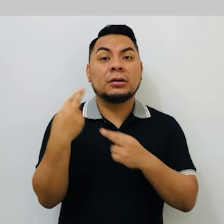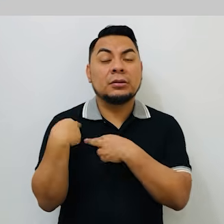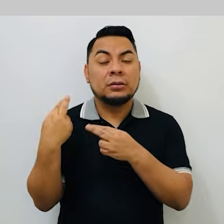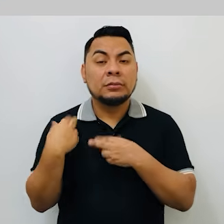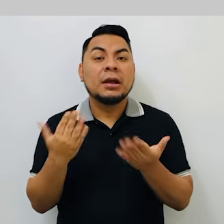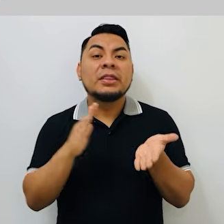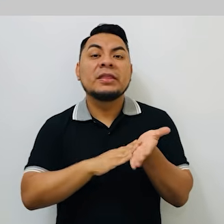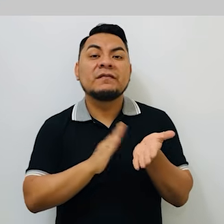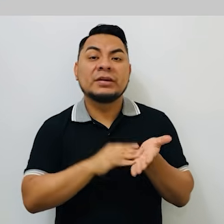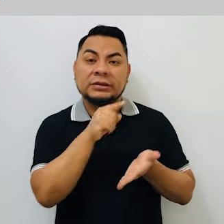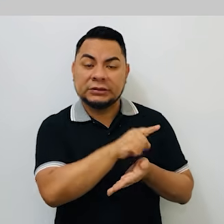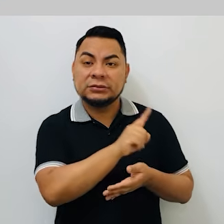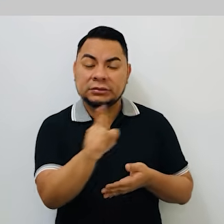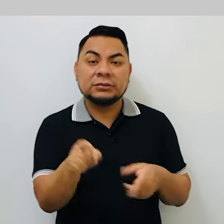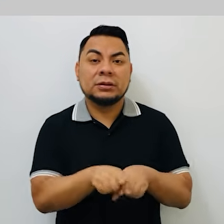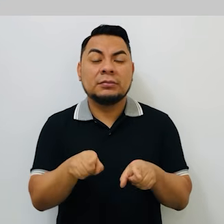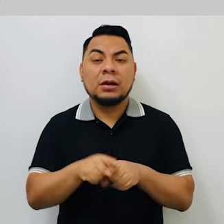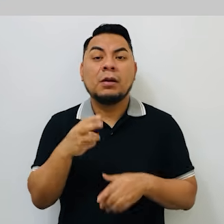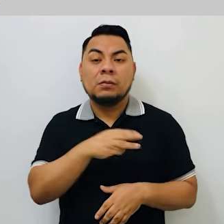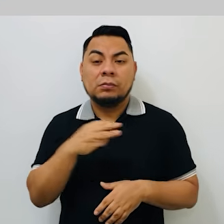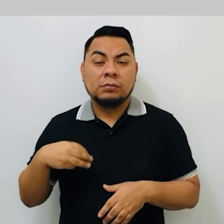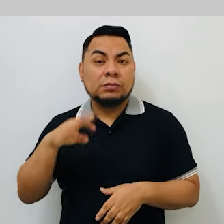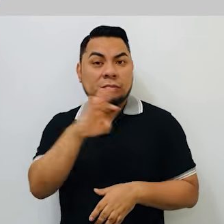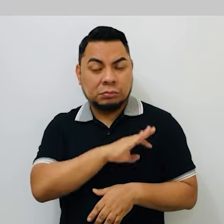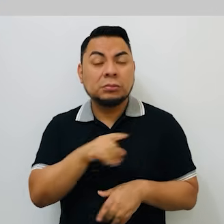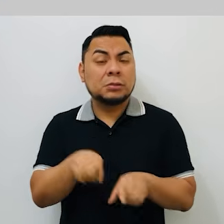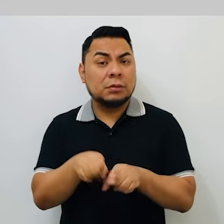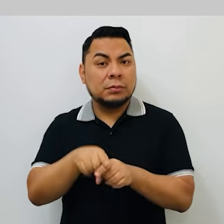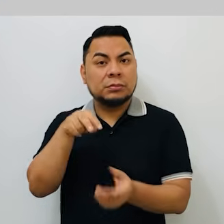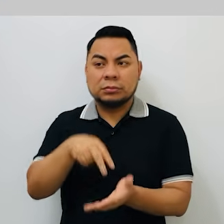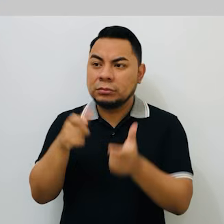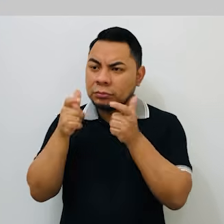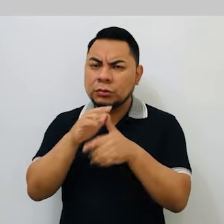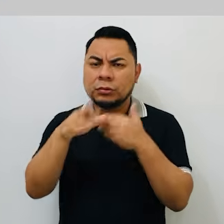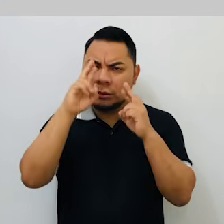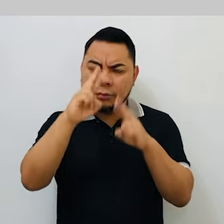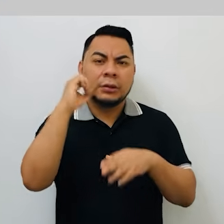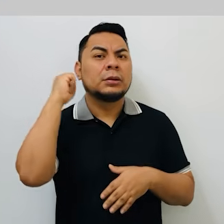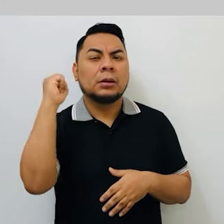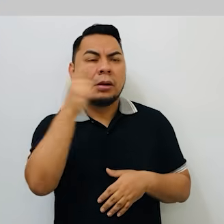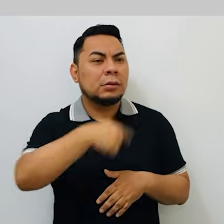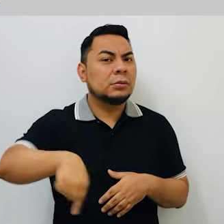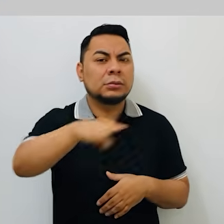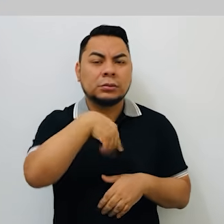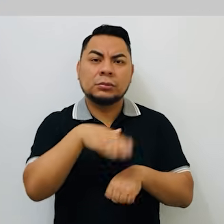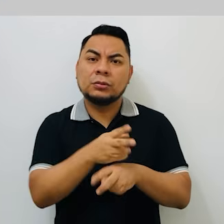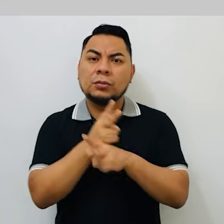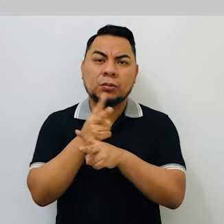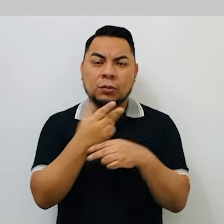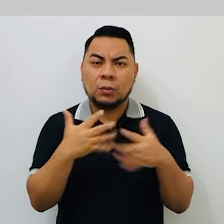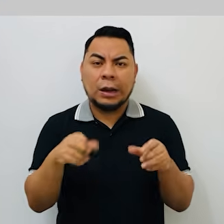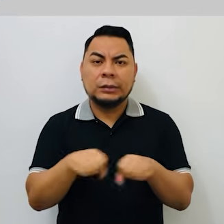Los representantes de la Defensoría del Pueblo y del Ministerio Público, quienes velarán por el respeto de los derechos y